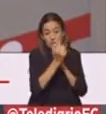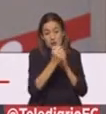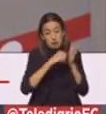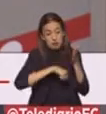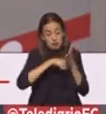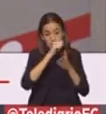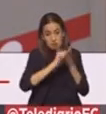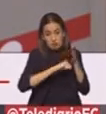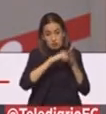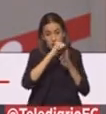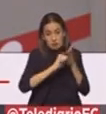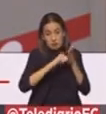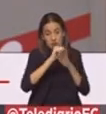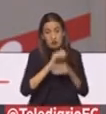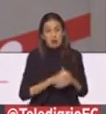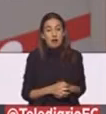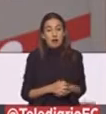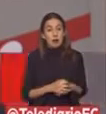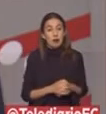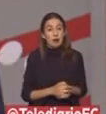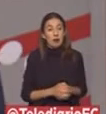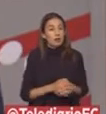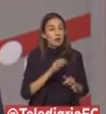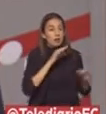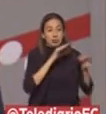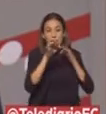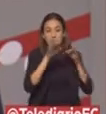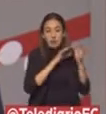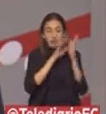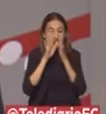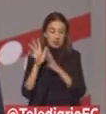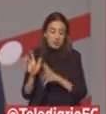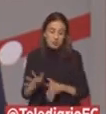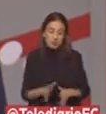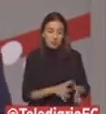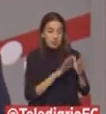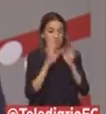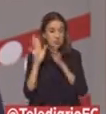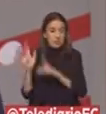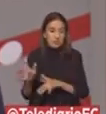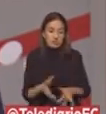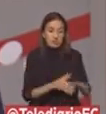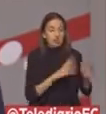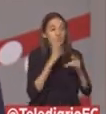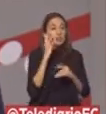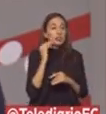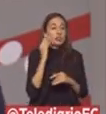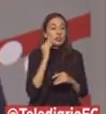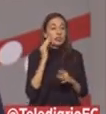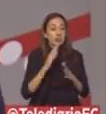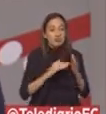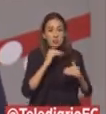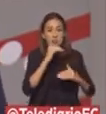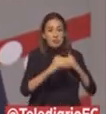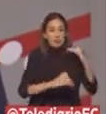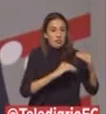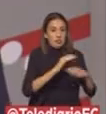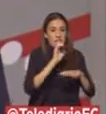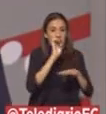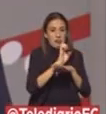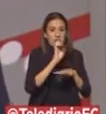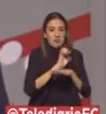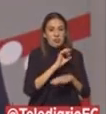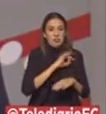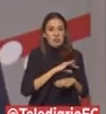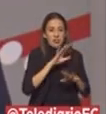año 95 relata ya una larga intención y una amplísima relación de cooperación entre ecuador y chile porque